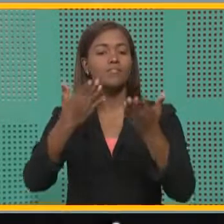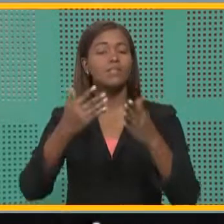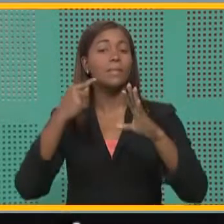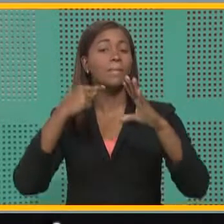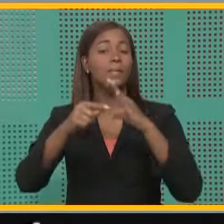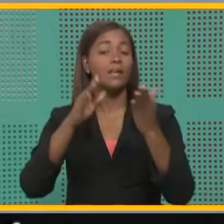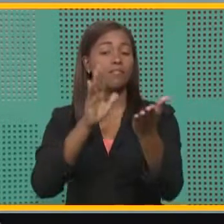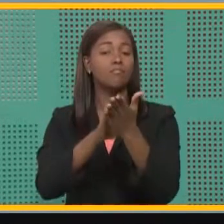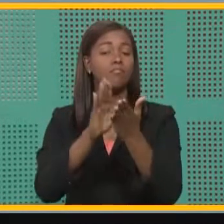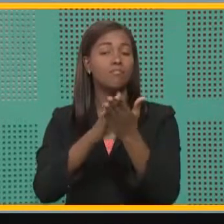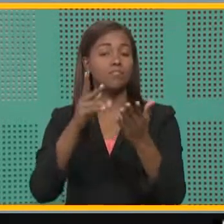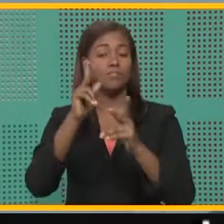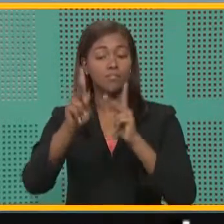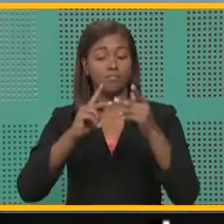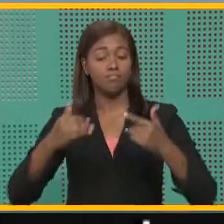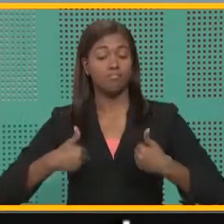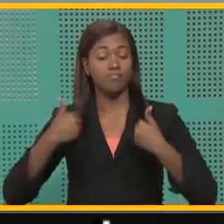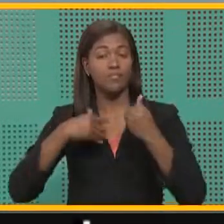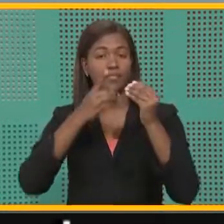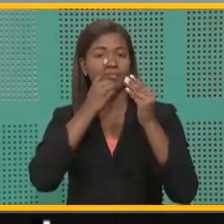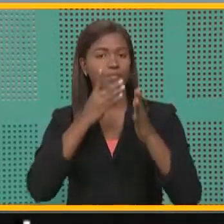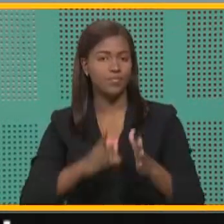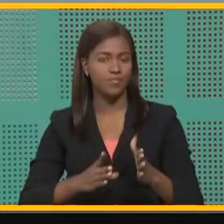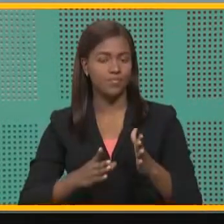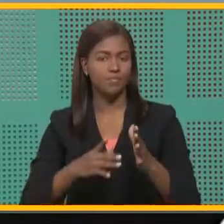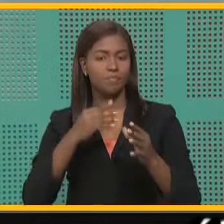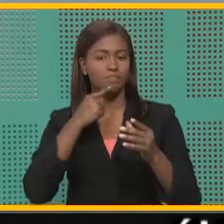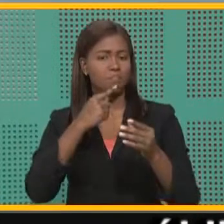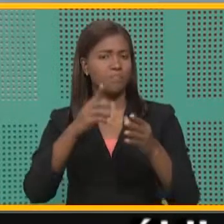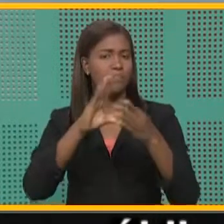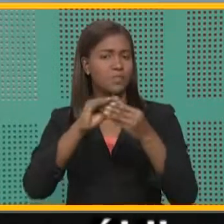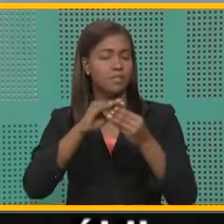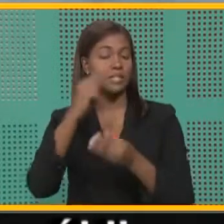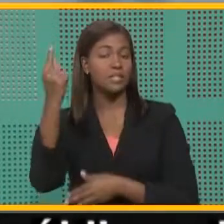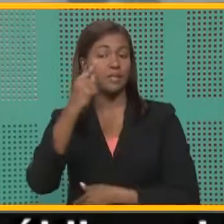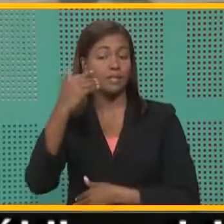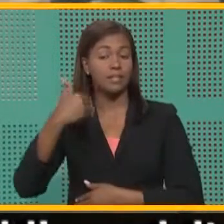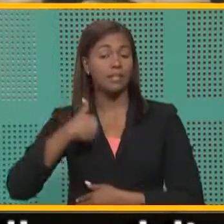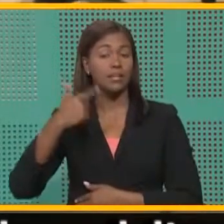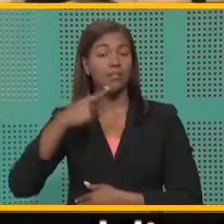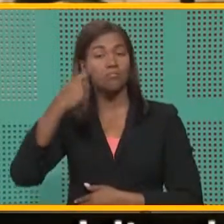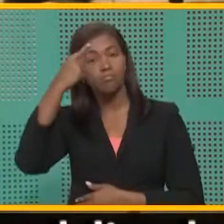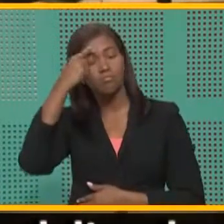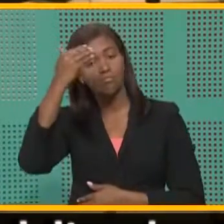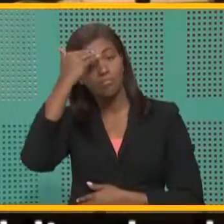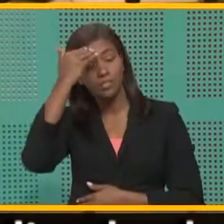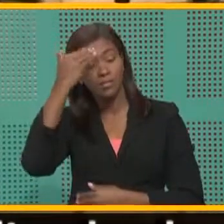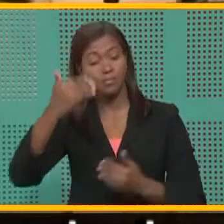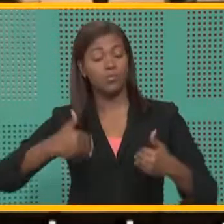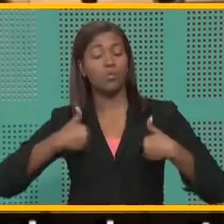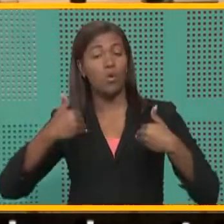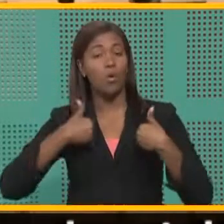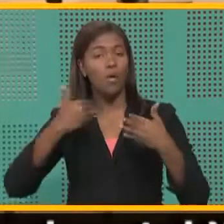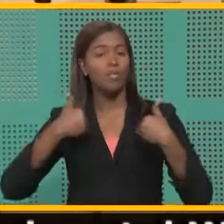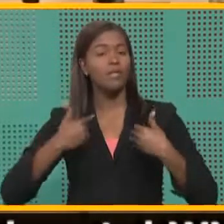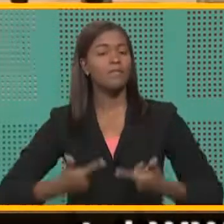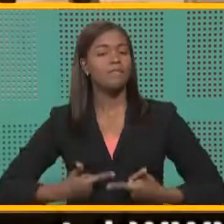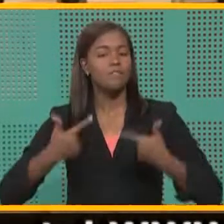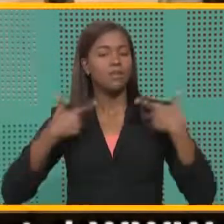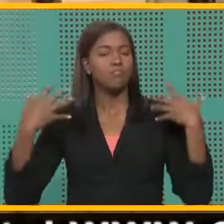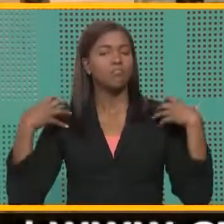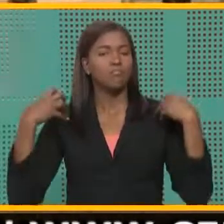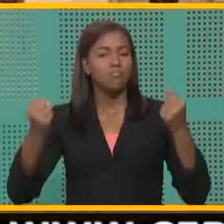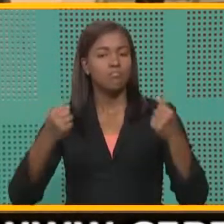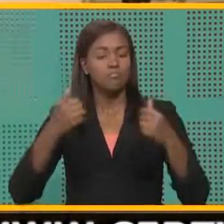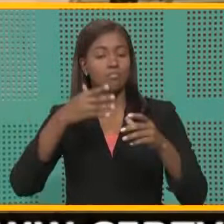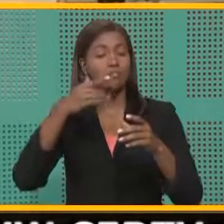mensaje de felicitación a los jóvenes dominicanos. Manifestó que siempre ha tenido el convencimiento de que los jóvenes residen la energía y la